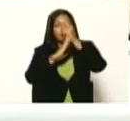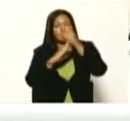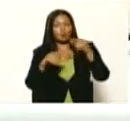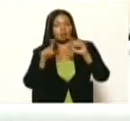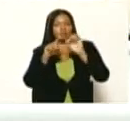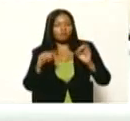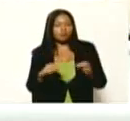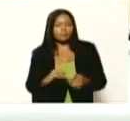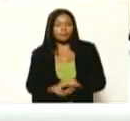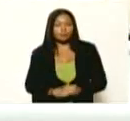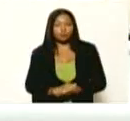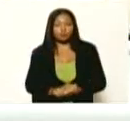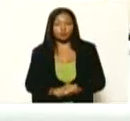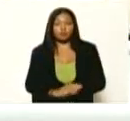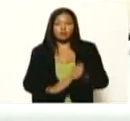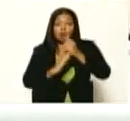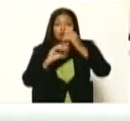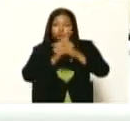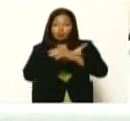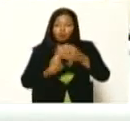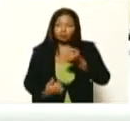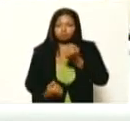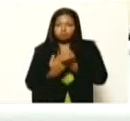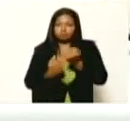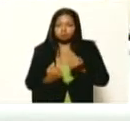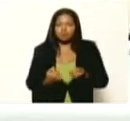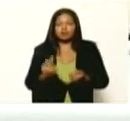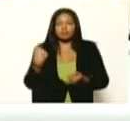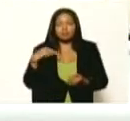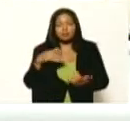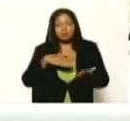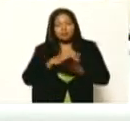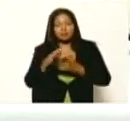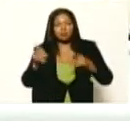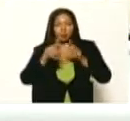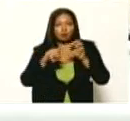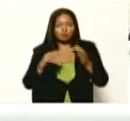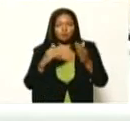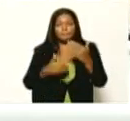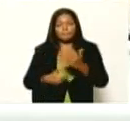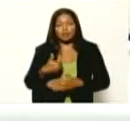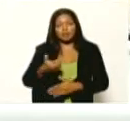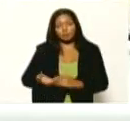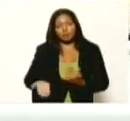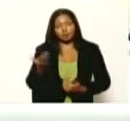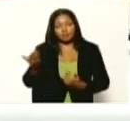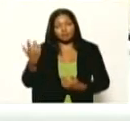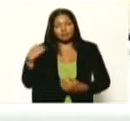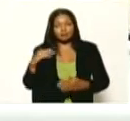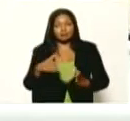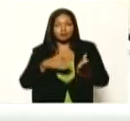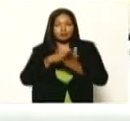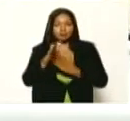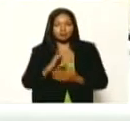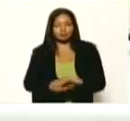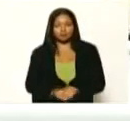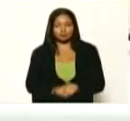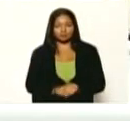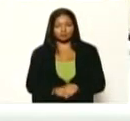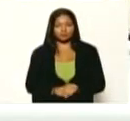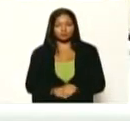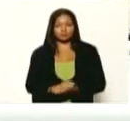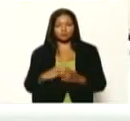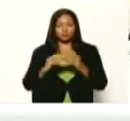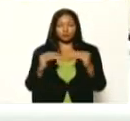de un liderazgo fuerte, de base, que garantiza lo más importante que hay que garantizar, garantiza